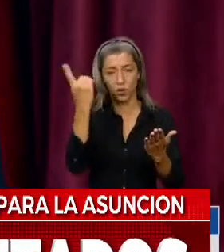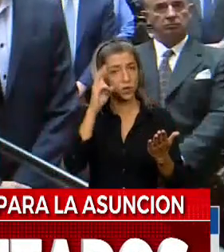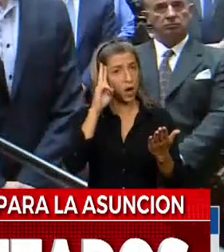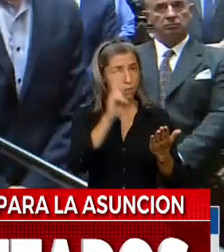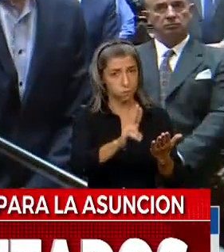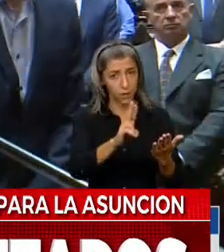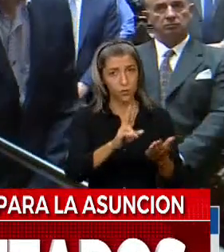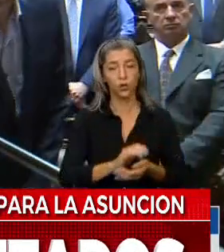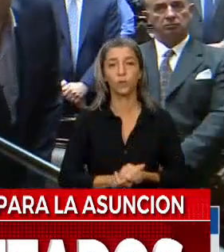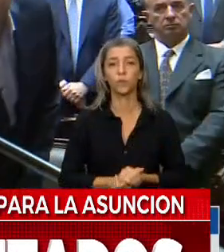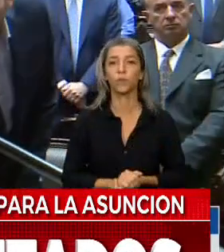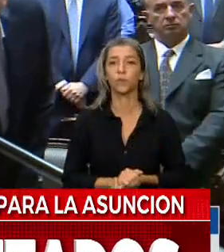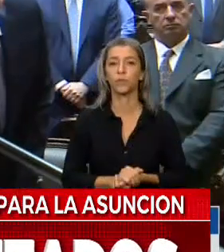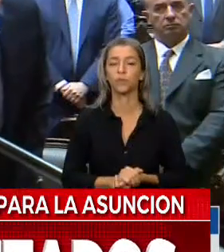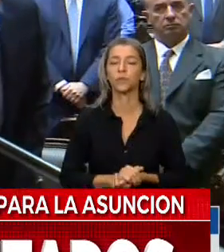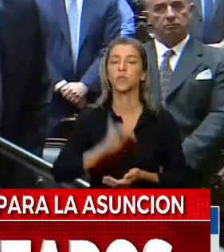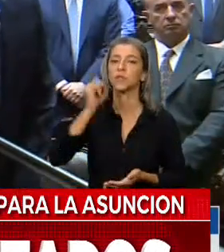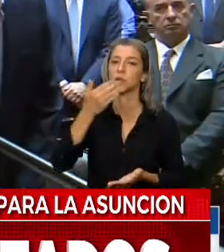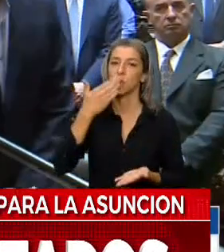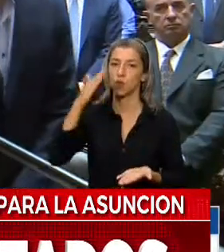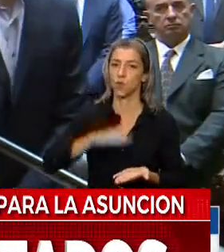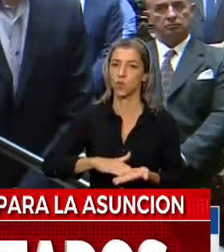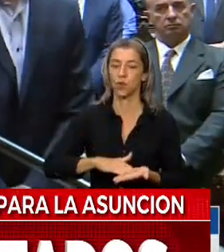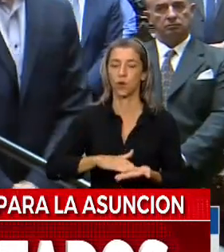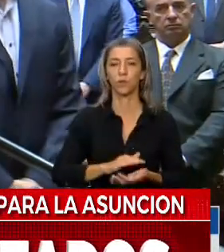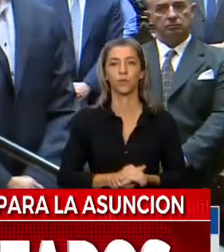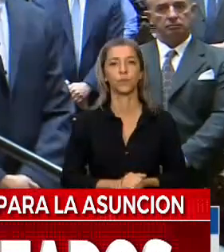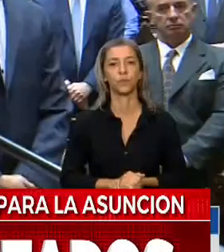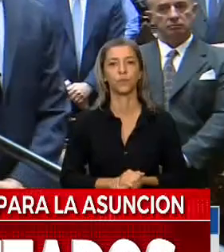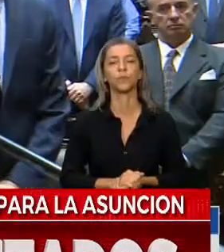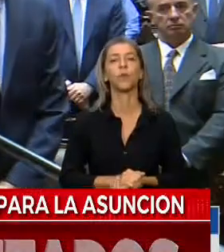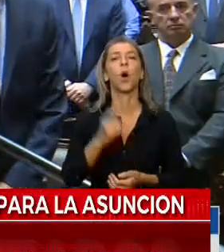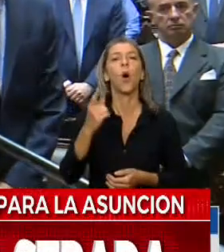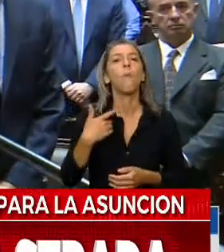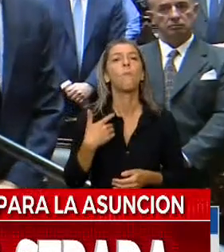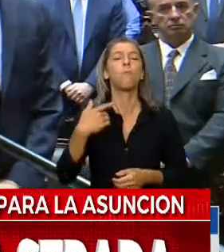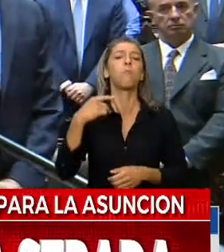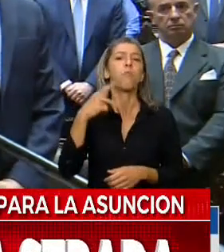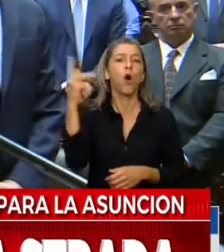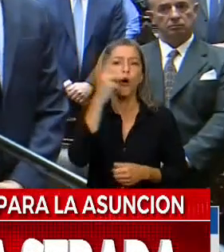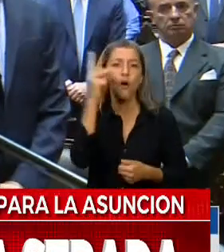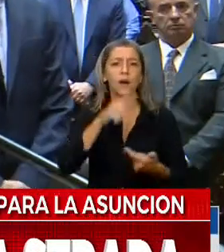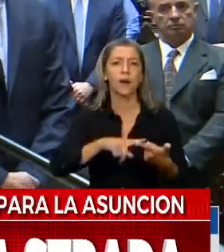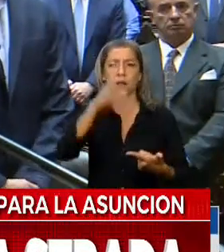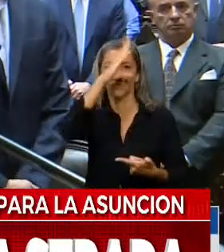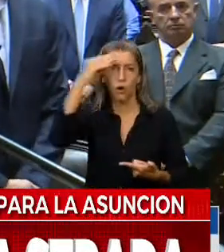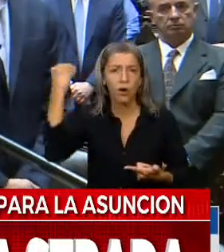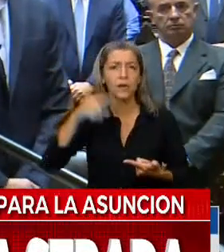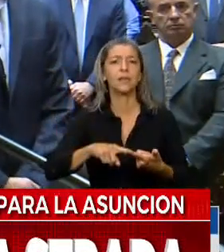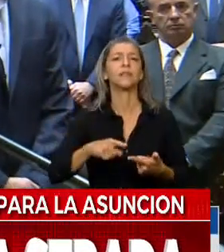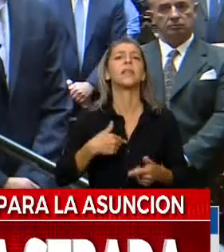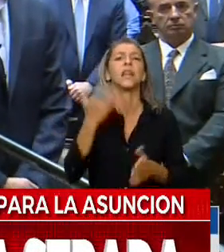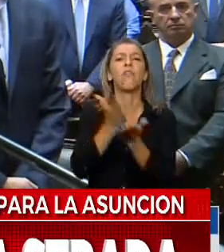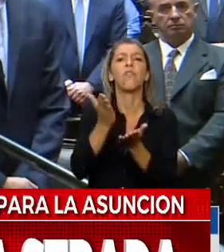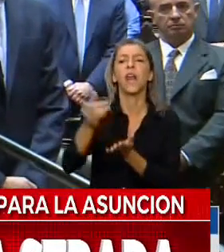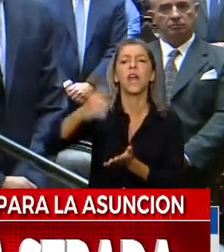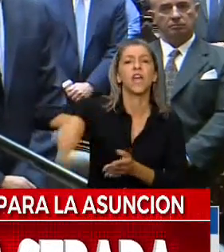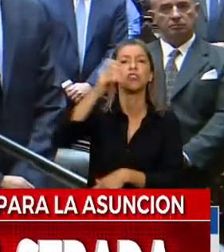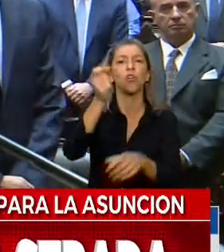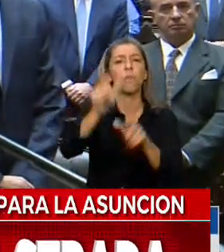Nacional? Sí, sí, juro. Por Néstor, por Cristina y por los derechos de las y de los